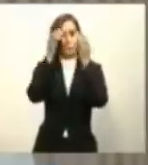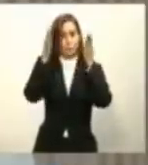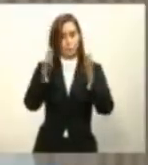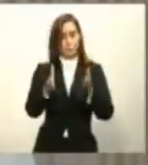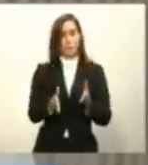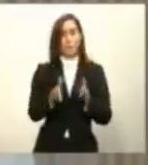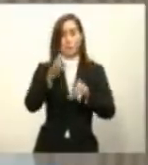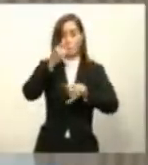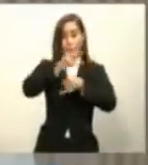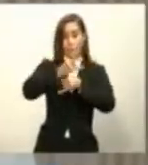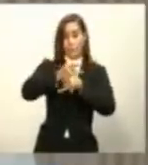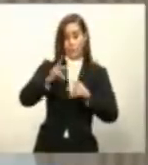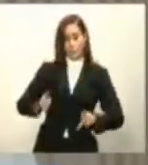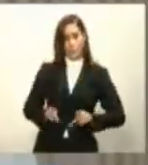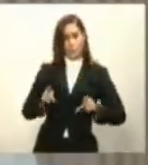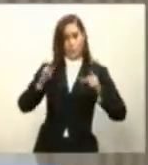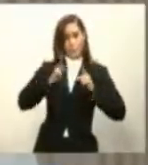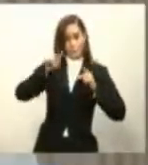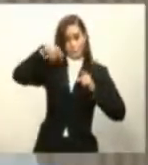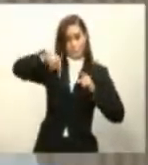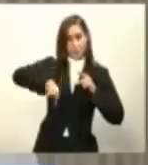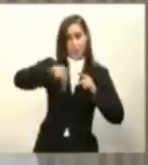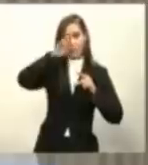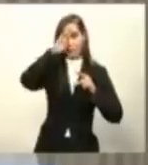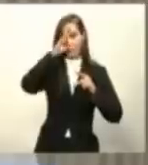territorio dominicano.